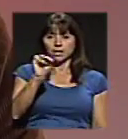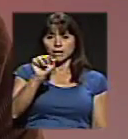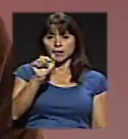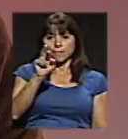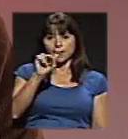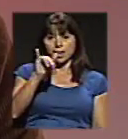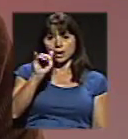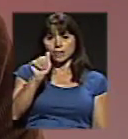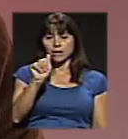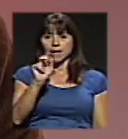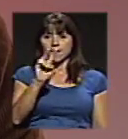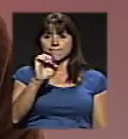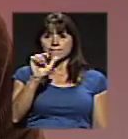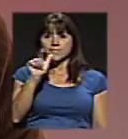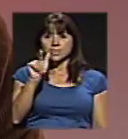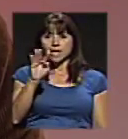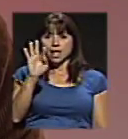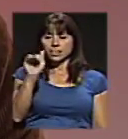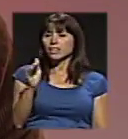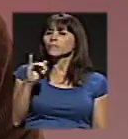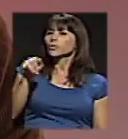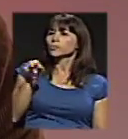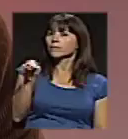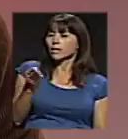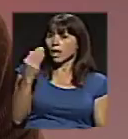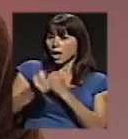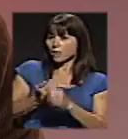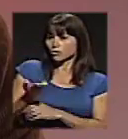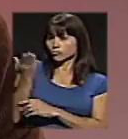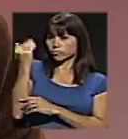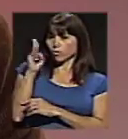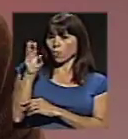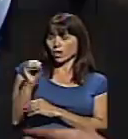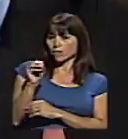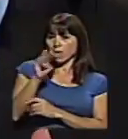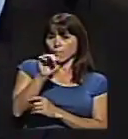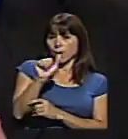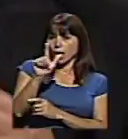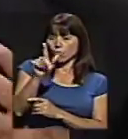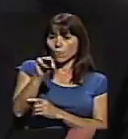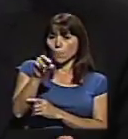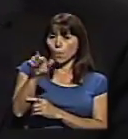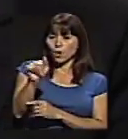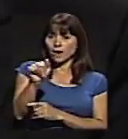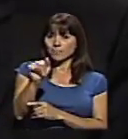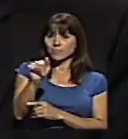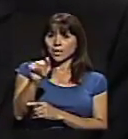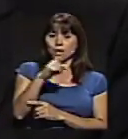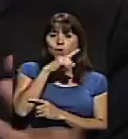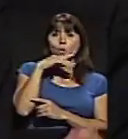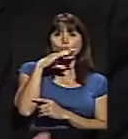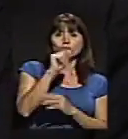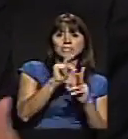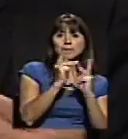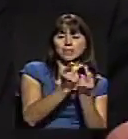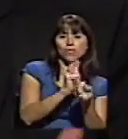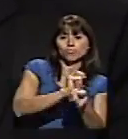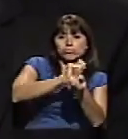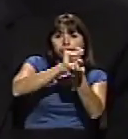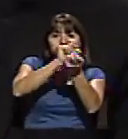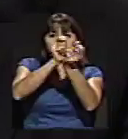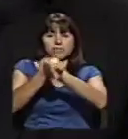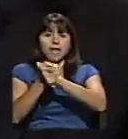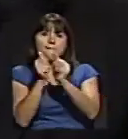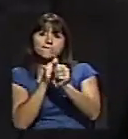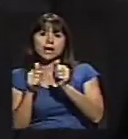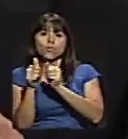en los años 40, don Manuel Mora aceptó cambiar el nombre del Partido Comunista por Vanguardia Popular, dice la historia que a petición de